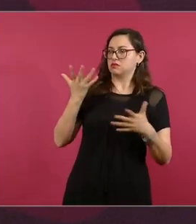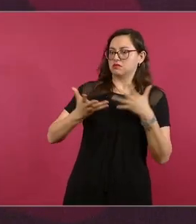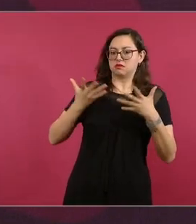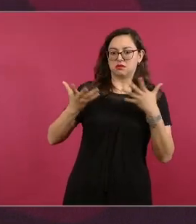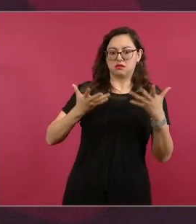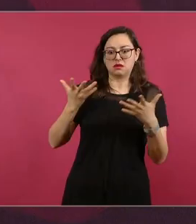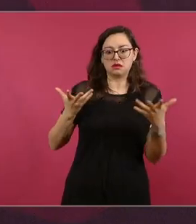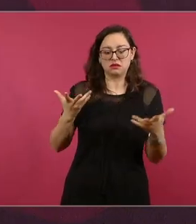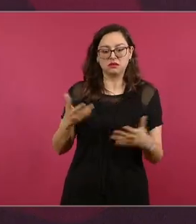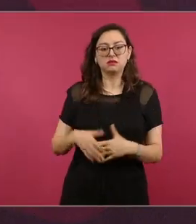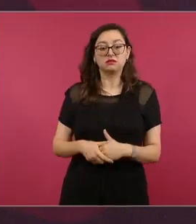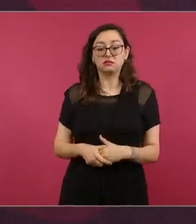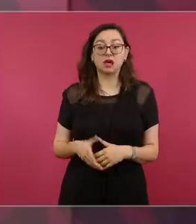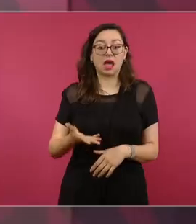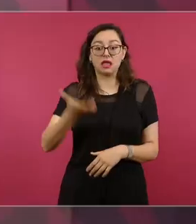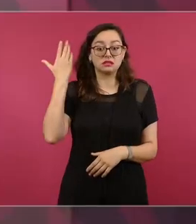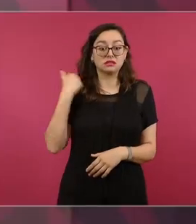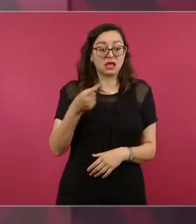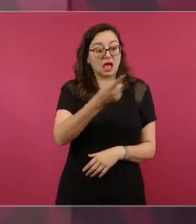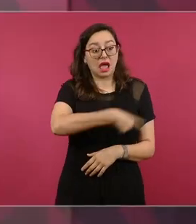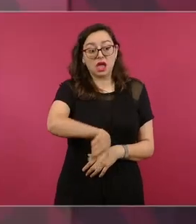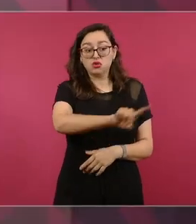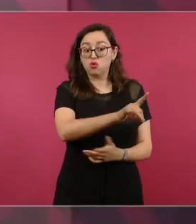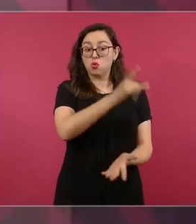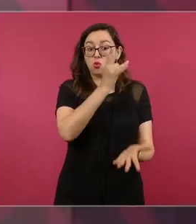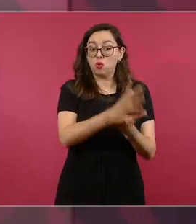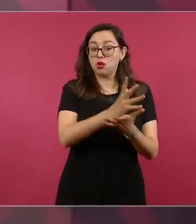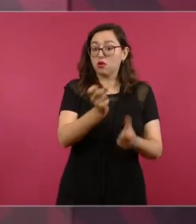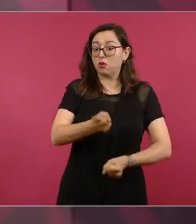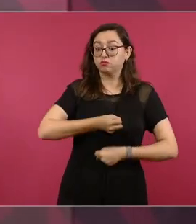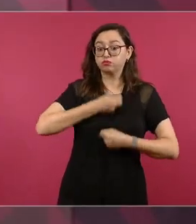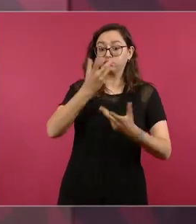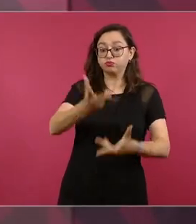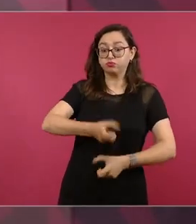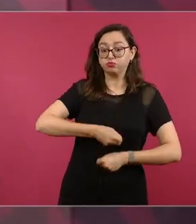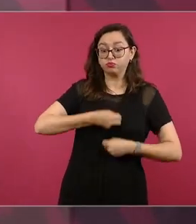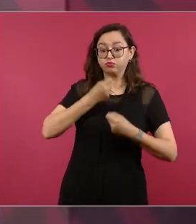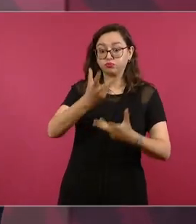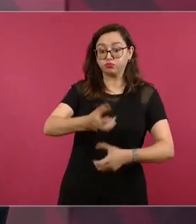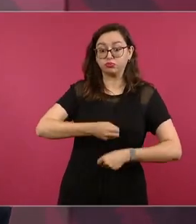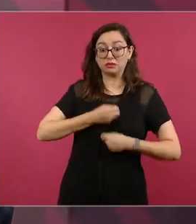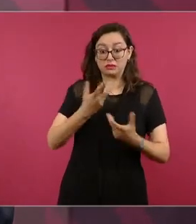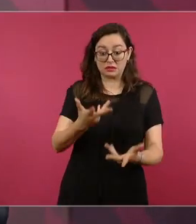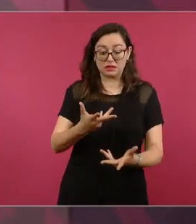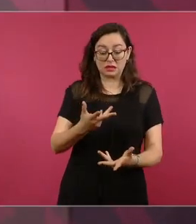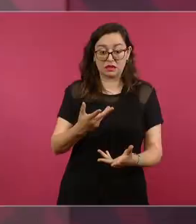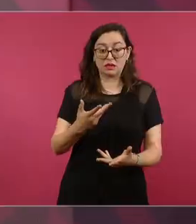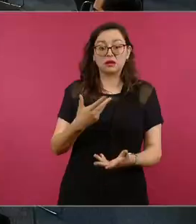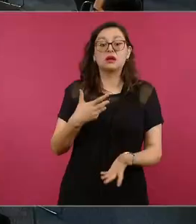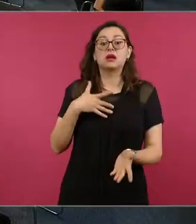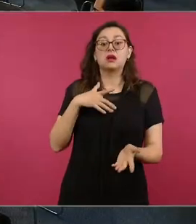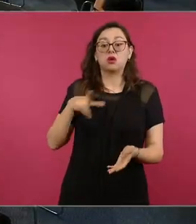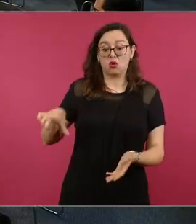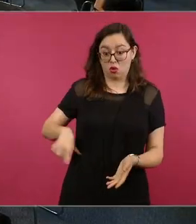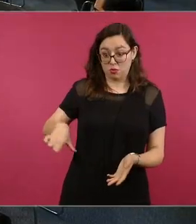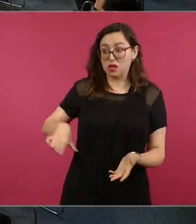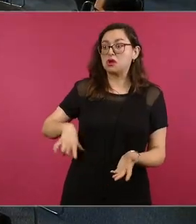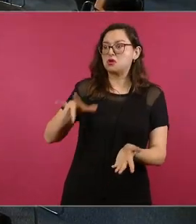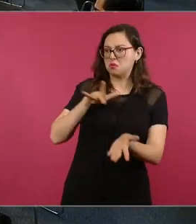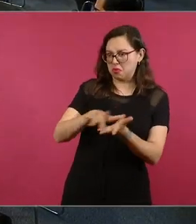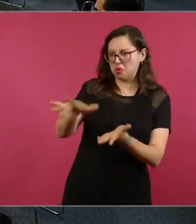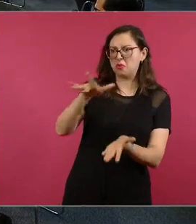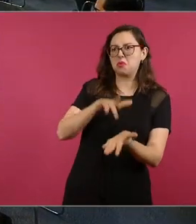muchos muy poderosos pero le costaba muchísimo a la gente